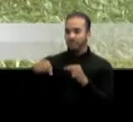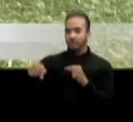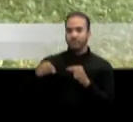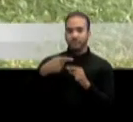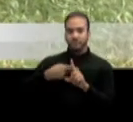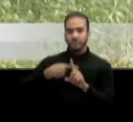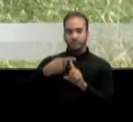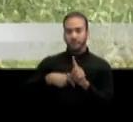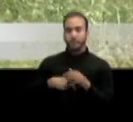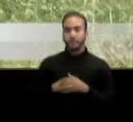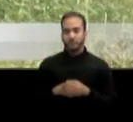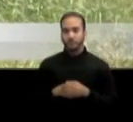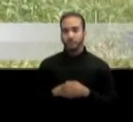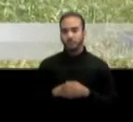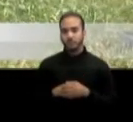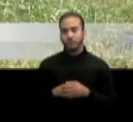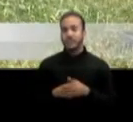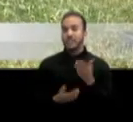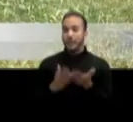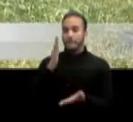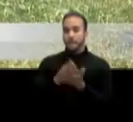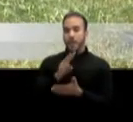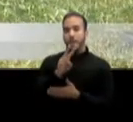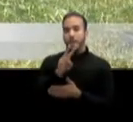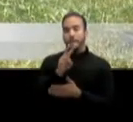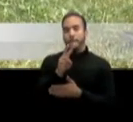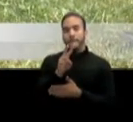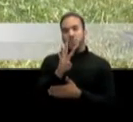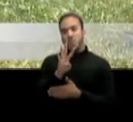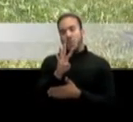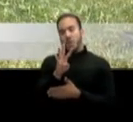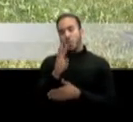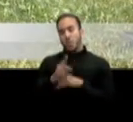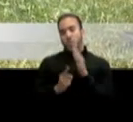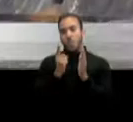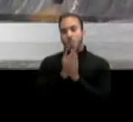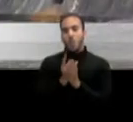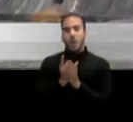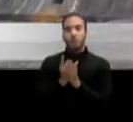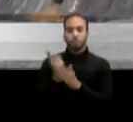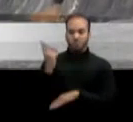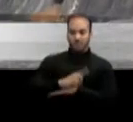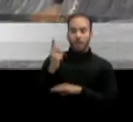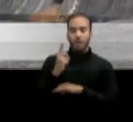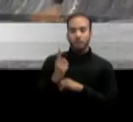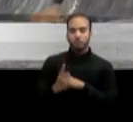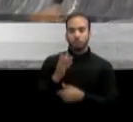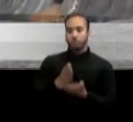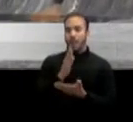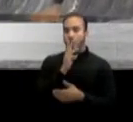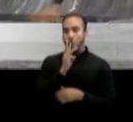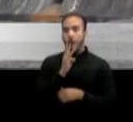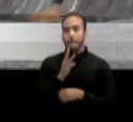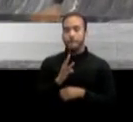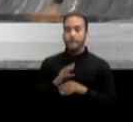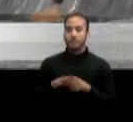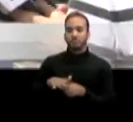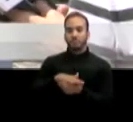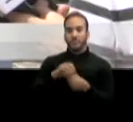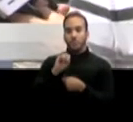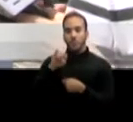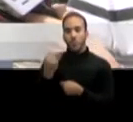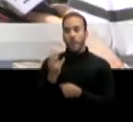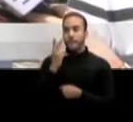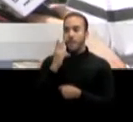se descarta de un racionamiento de agua de 24 horas por sector en la zona metropolitana. Estamos viendo, ¿verdad?, que el nivel del embalse Carraízo se está